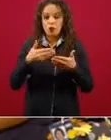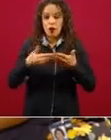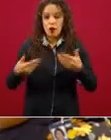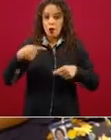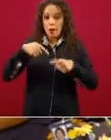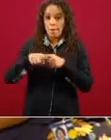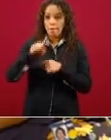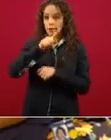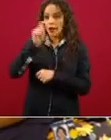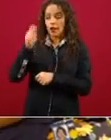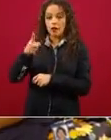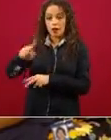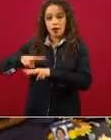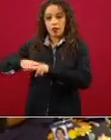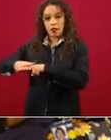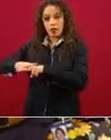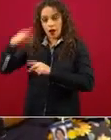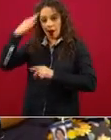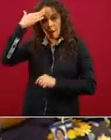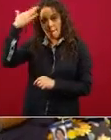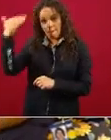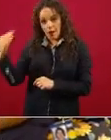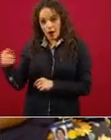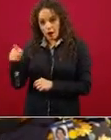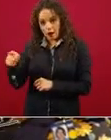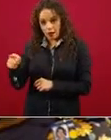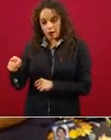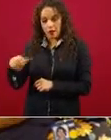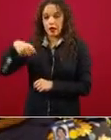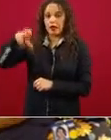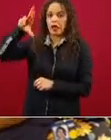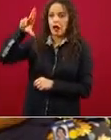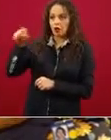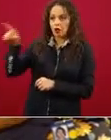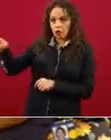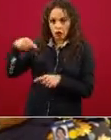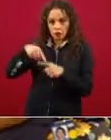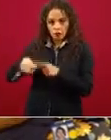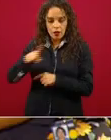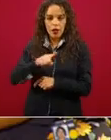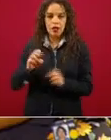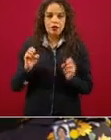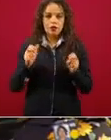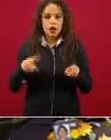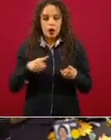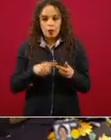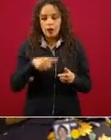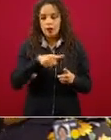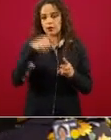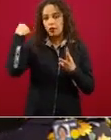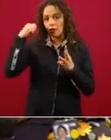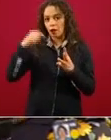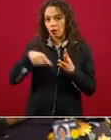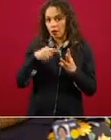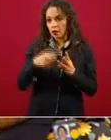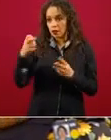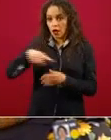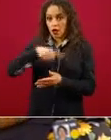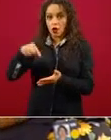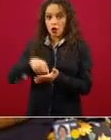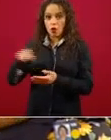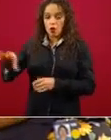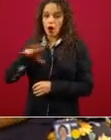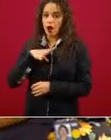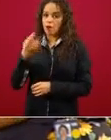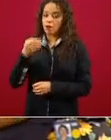sureste, como el Tren Maya, que se está llevando a cabo en Quintana Roo, en Chiapas, Tabasco, zonas que tienen muchos